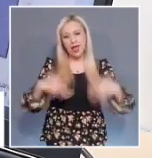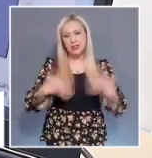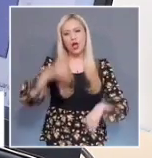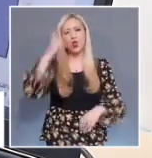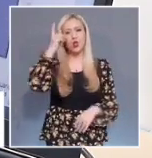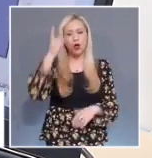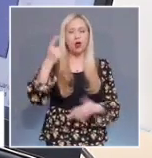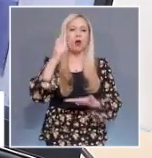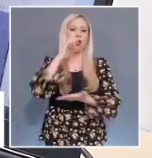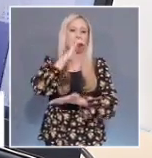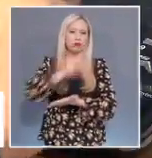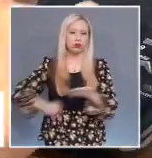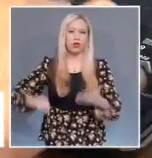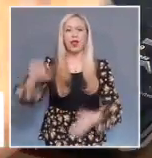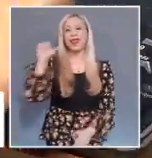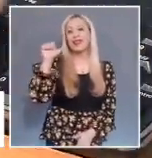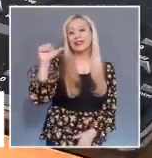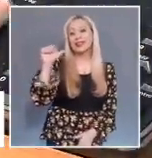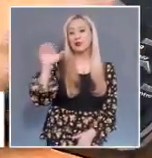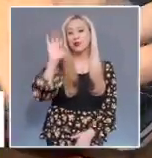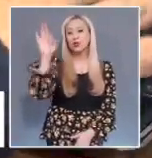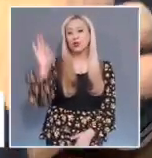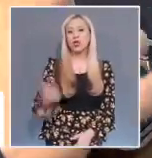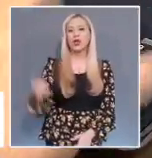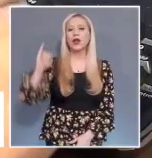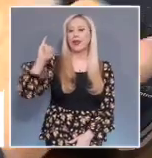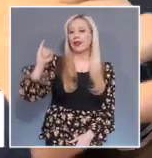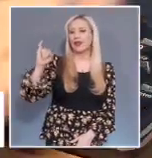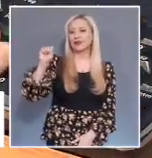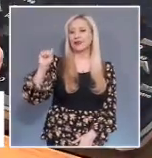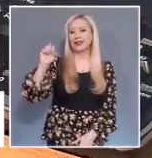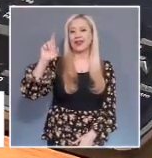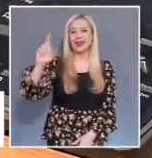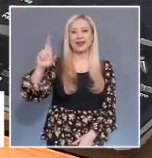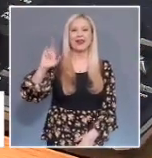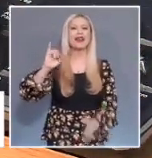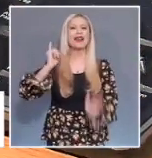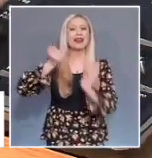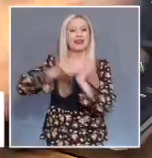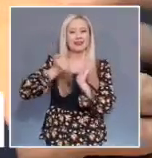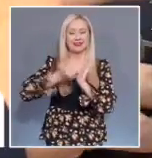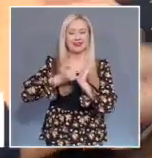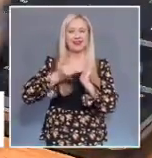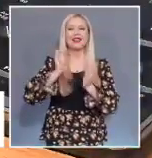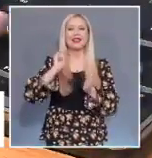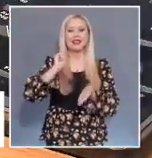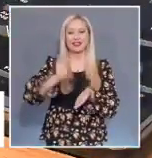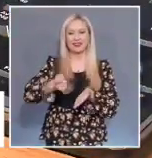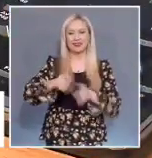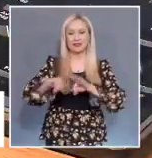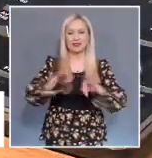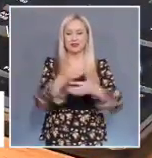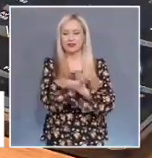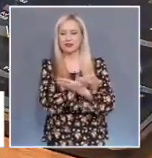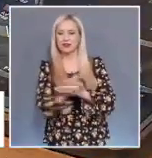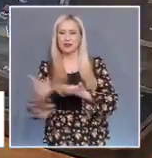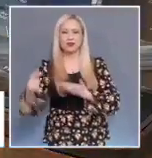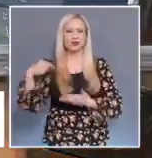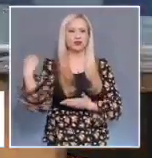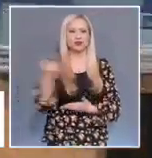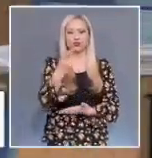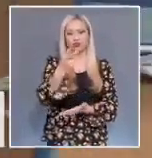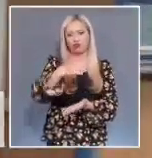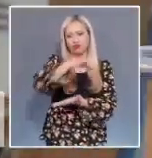del 16%. La ley del IVA no prevé las formas de extinción de la obligación, por lo que, de acuerdo con el Código Fiscal de la